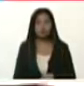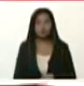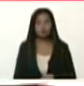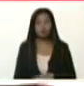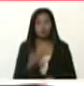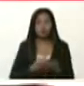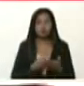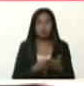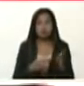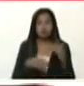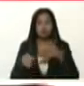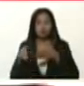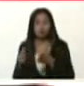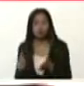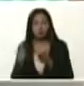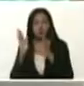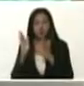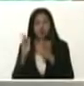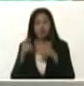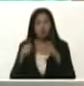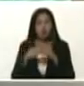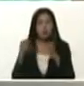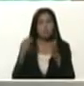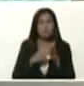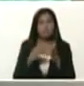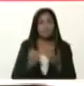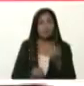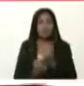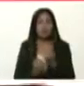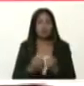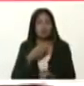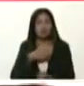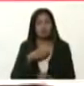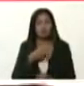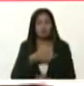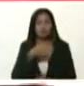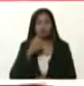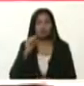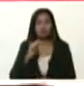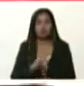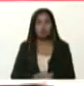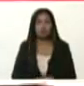recursos para construir 1000 bases de misiones socialistas.